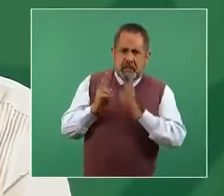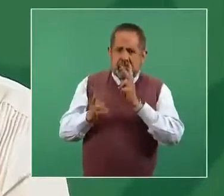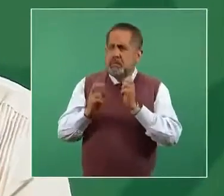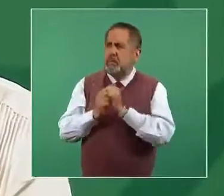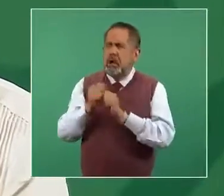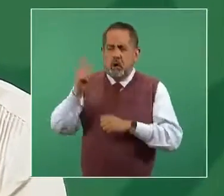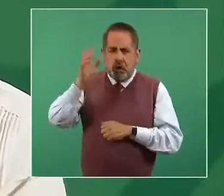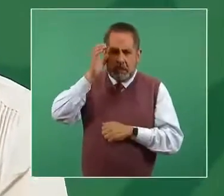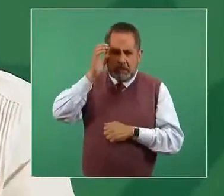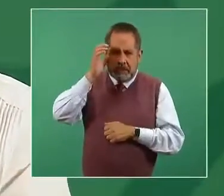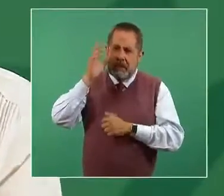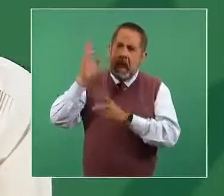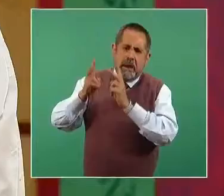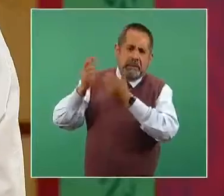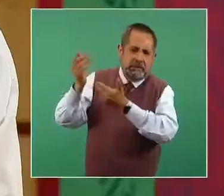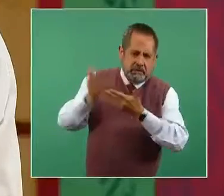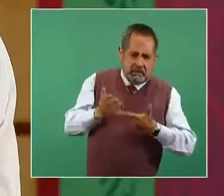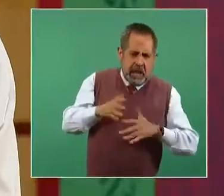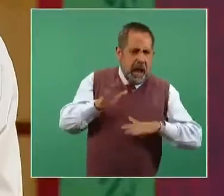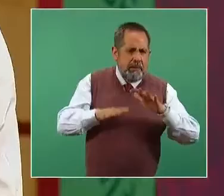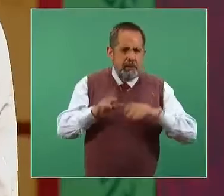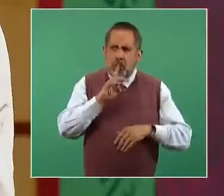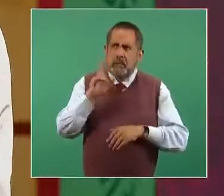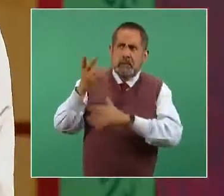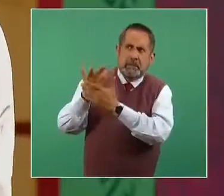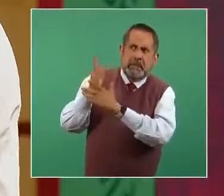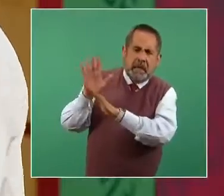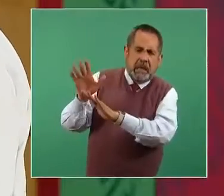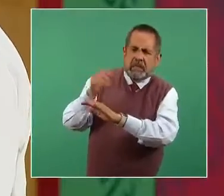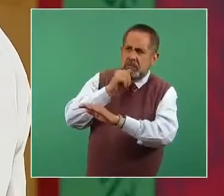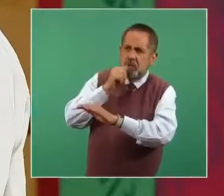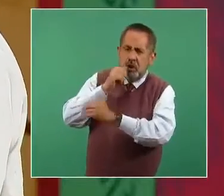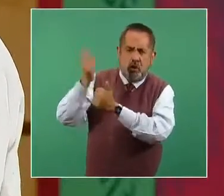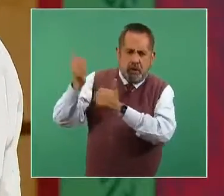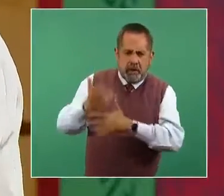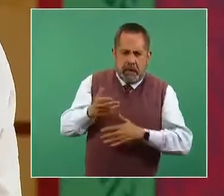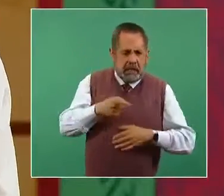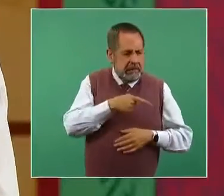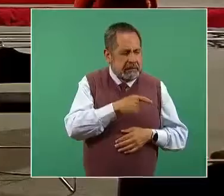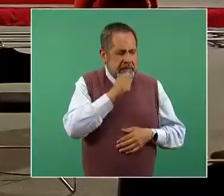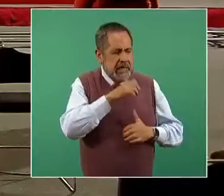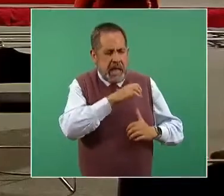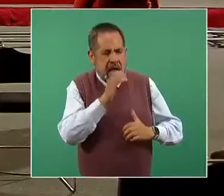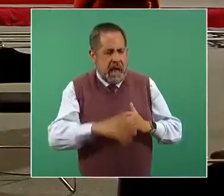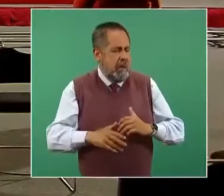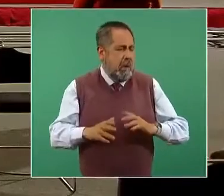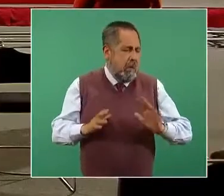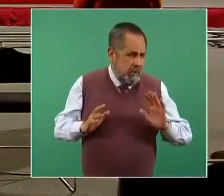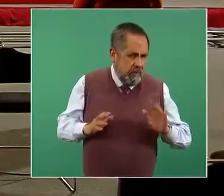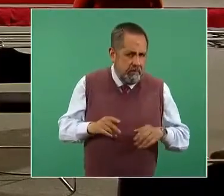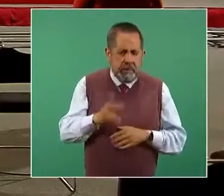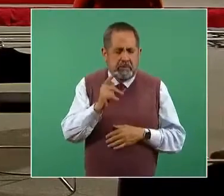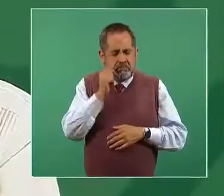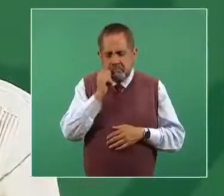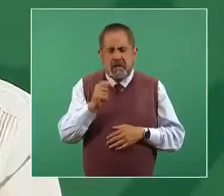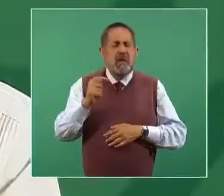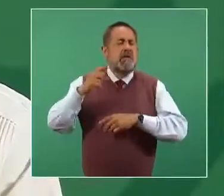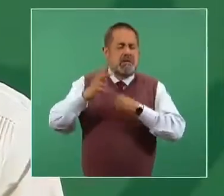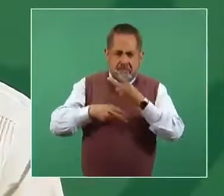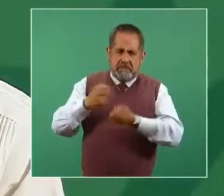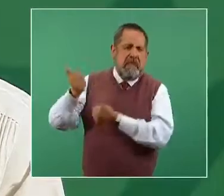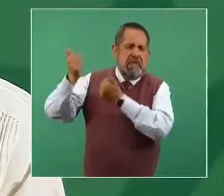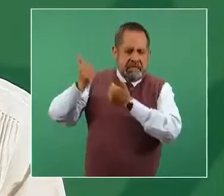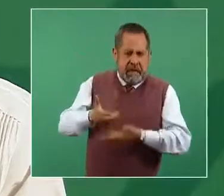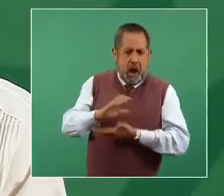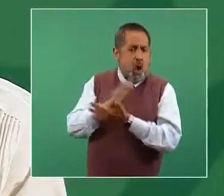China para que lo manden. Y en otros casos hemos dicho, esperen un poquito, todavía esta fase no está terminada. Pero es intrascendente, al final va a llegar lo que